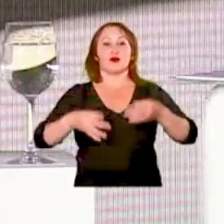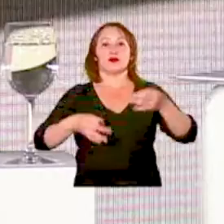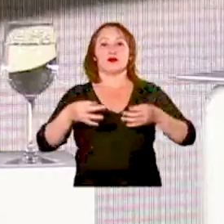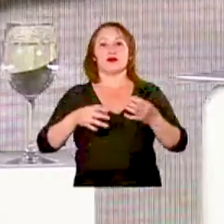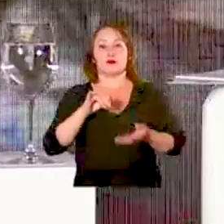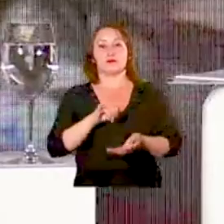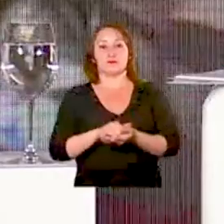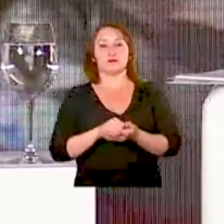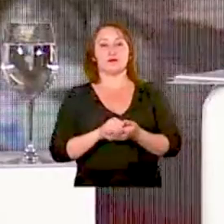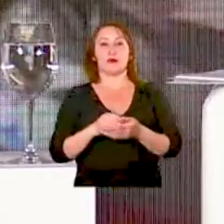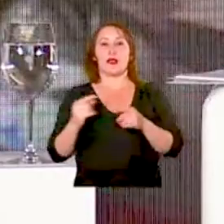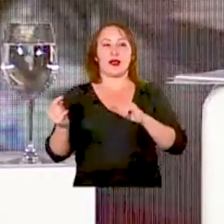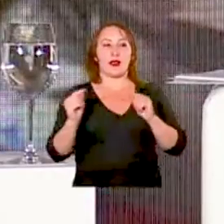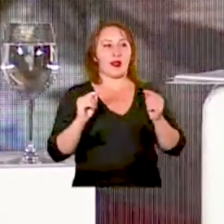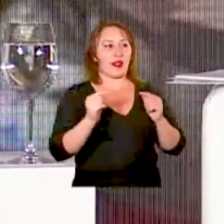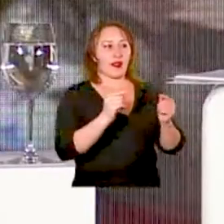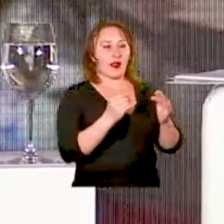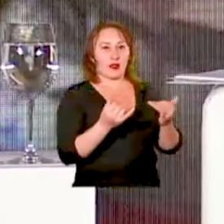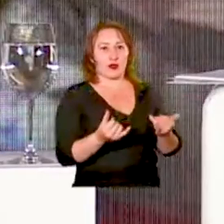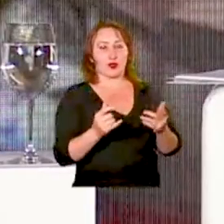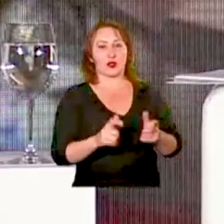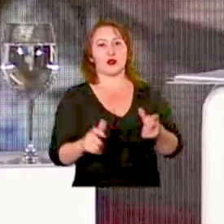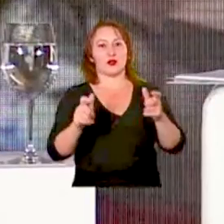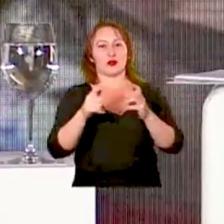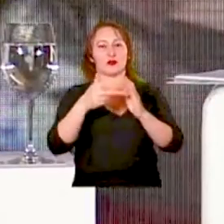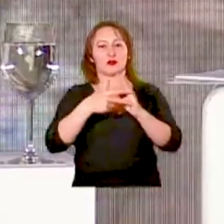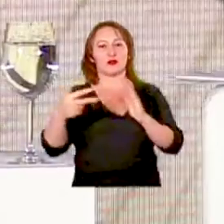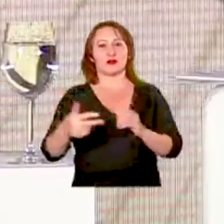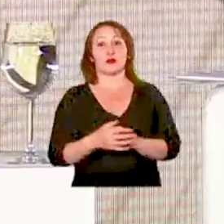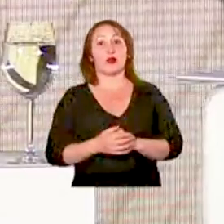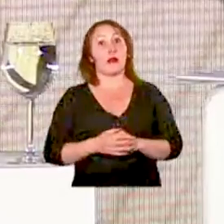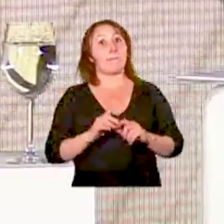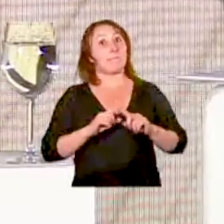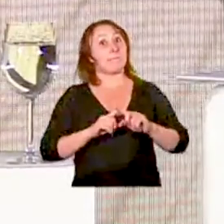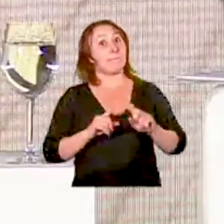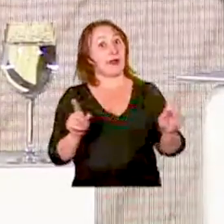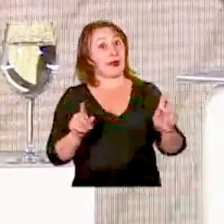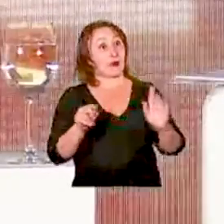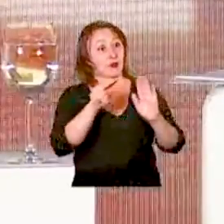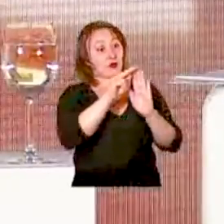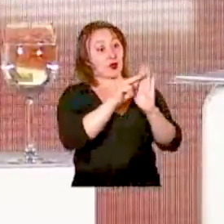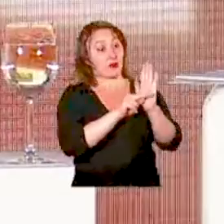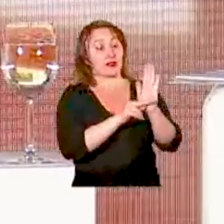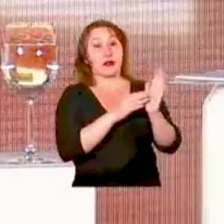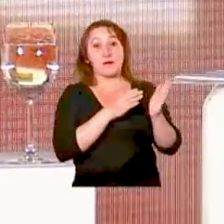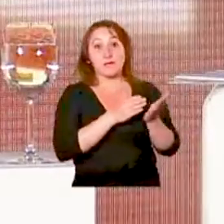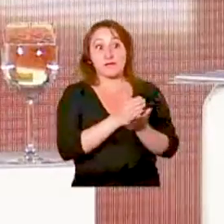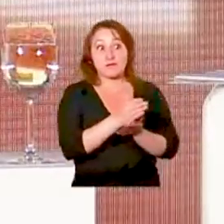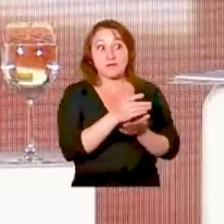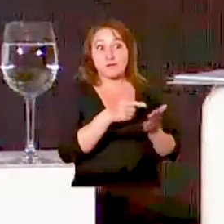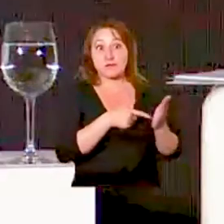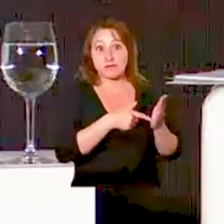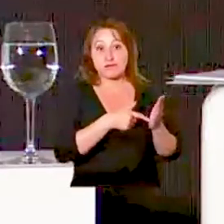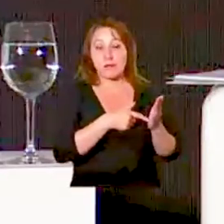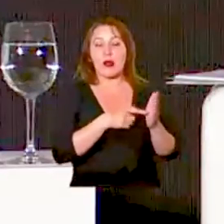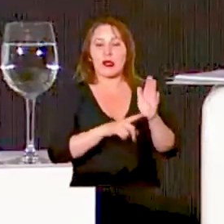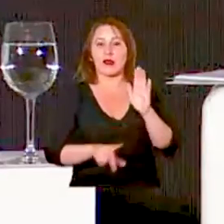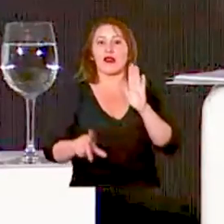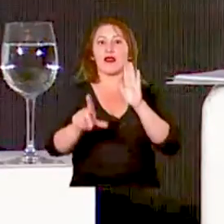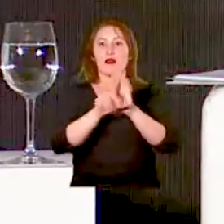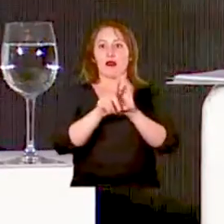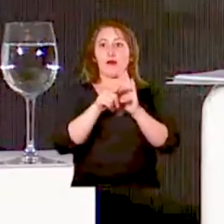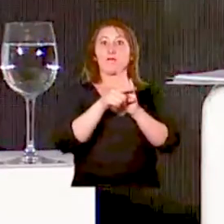que es la que se está discutiendo en la Corte Constitucional. Pero mientras esas normas estén vigentes, mientras la legalidad